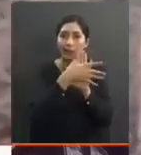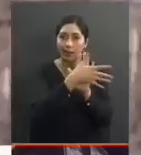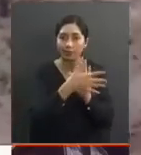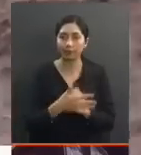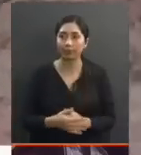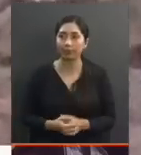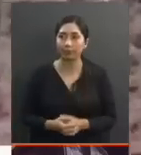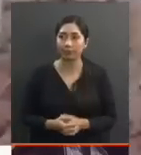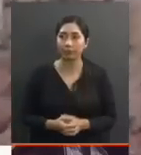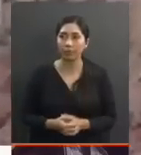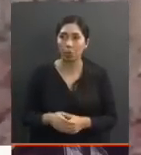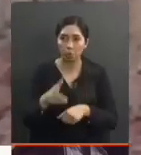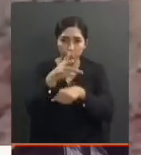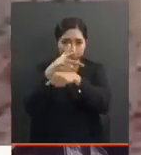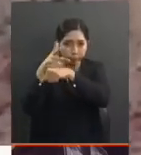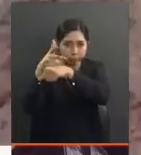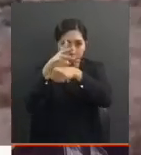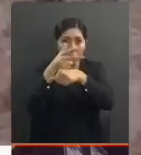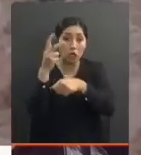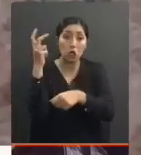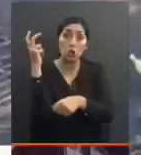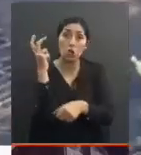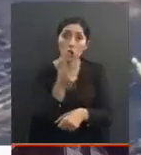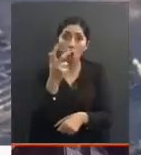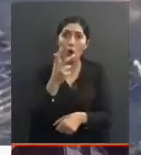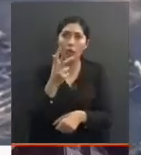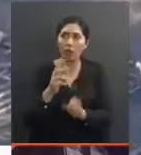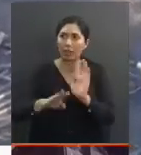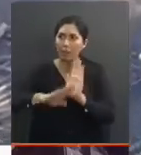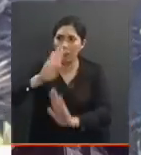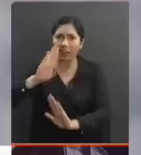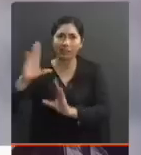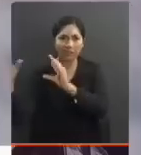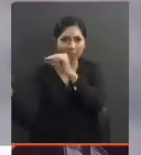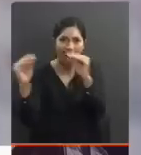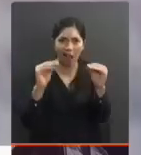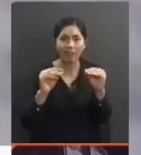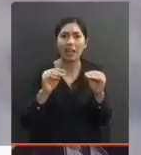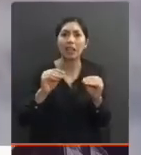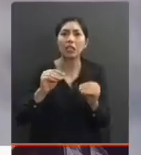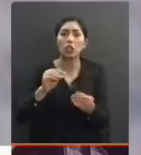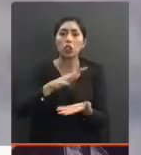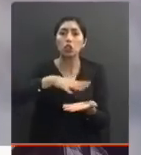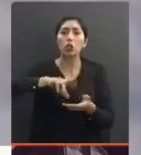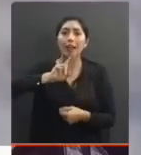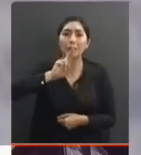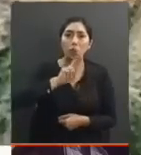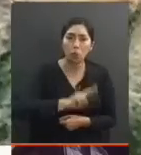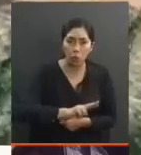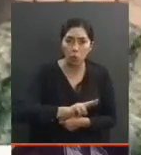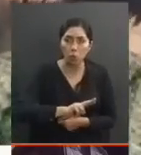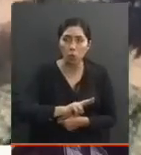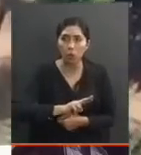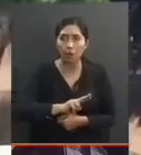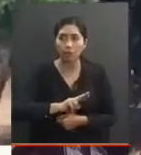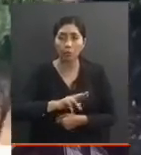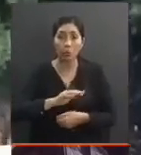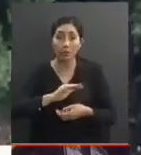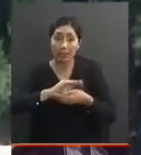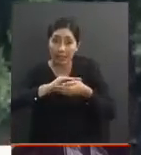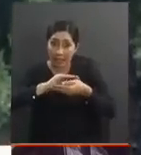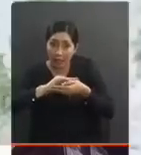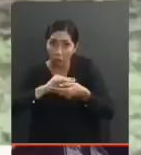Son imágenes de uno de los robos de los que más se habla en la macrozona sur. Un secreto a voces, de muchas voces, que en esta